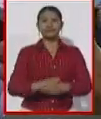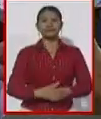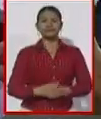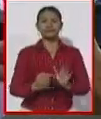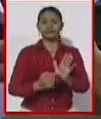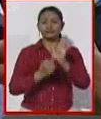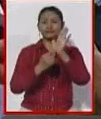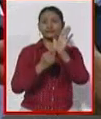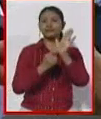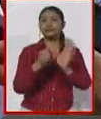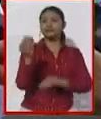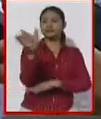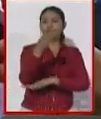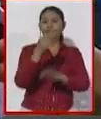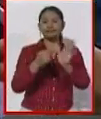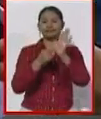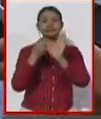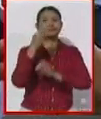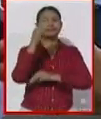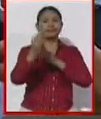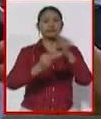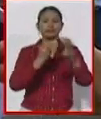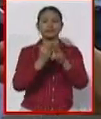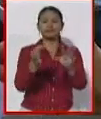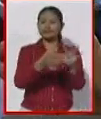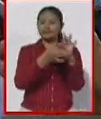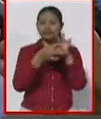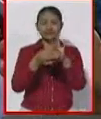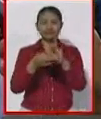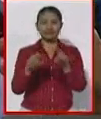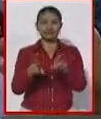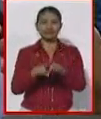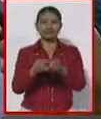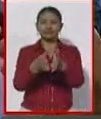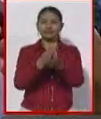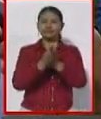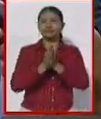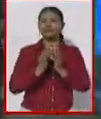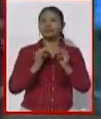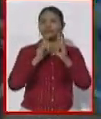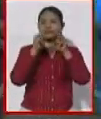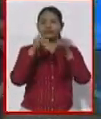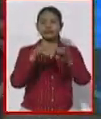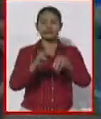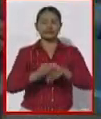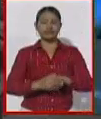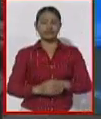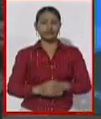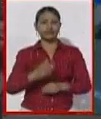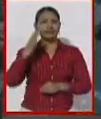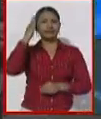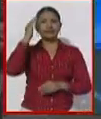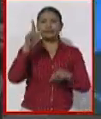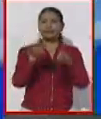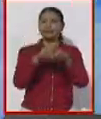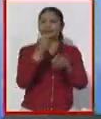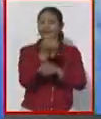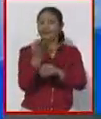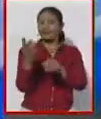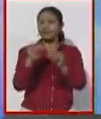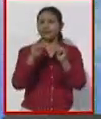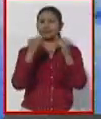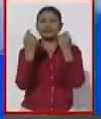estaremos levantando nuestra bandera y manifestando al mundo entero que Bolivia está unida y exige una salida soberana al mar. Se conoce además de que son varias